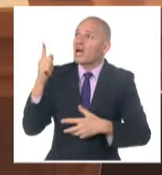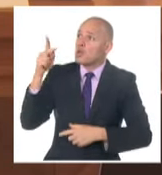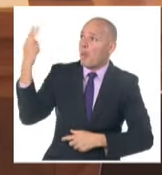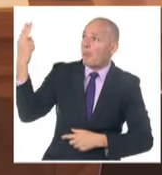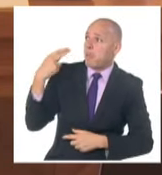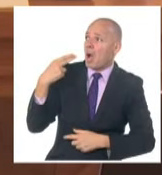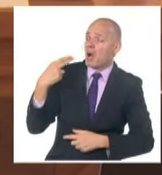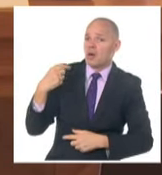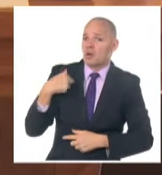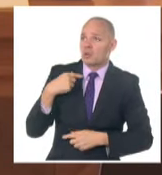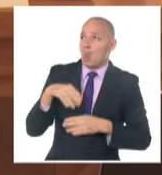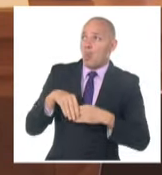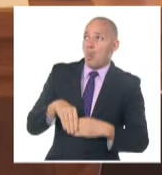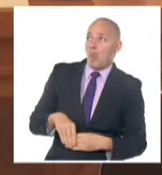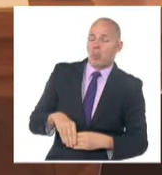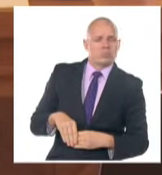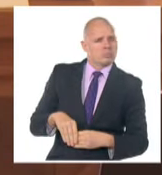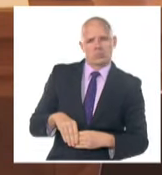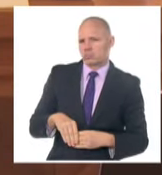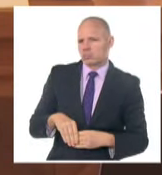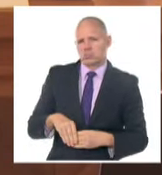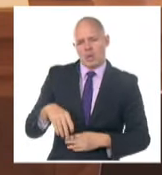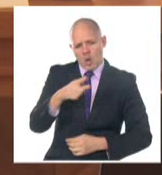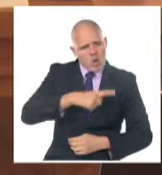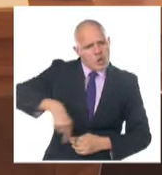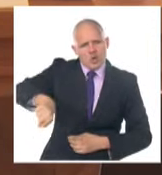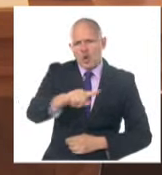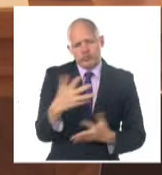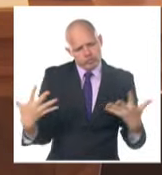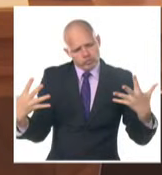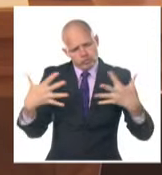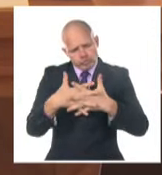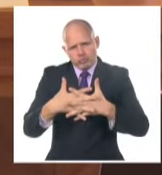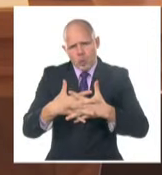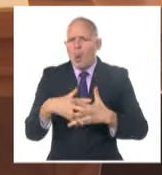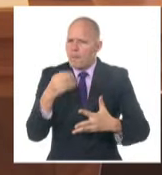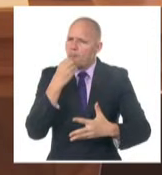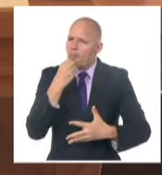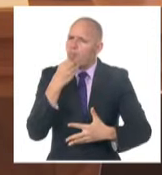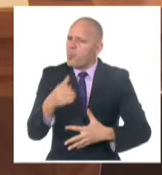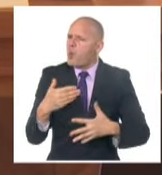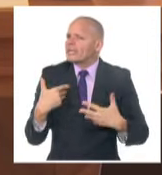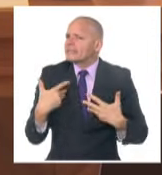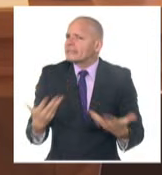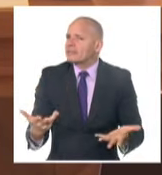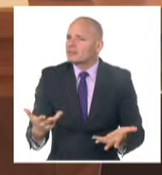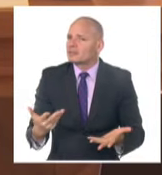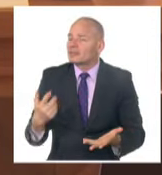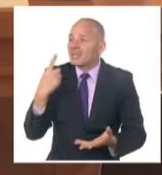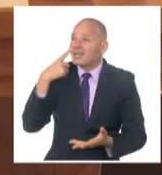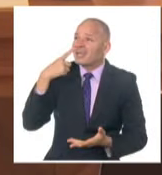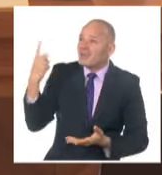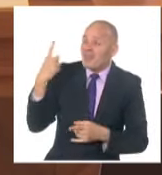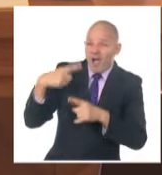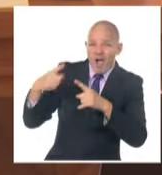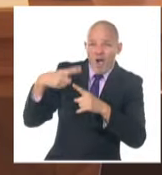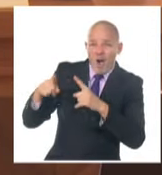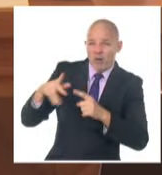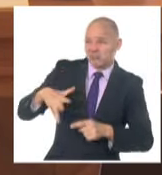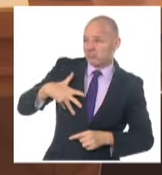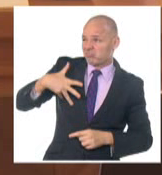nosotros y solos unidos podemos rechazar el injusto orden político